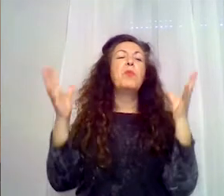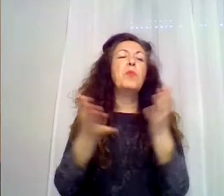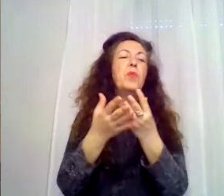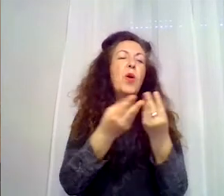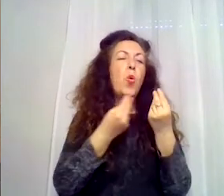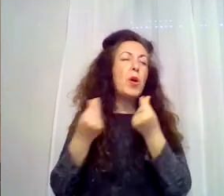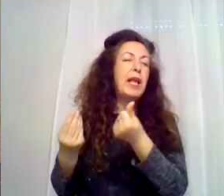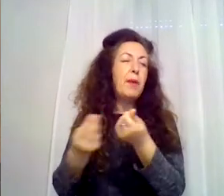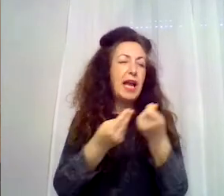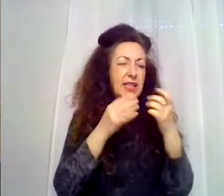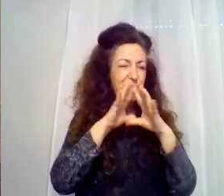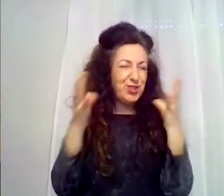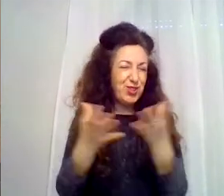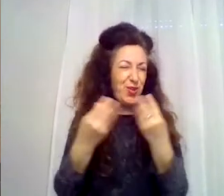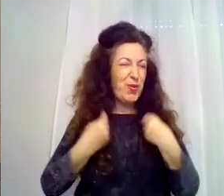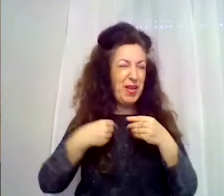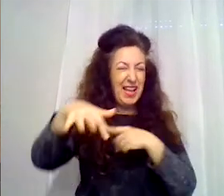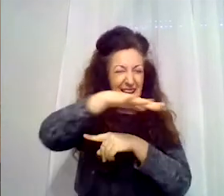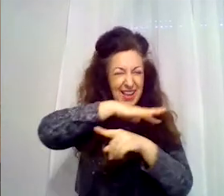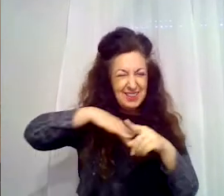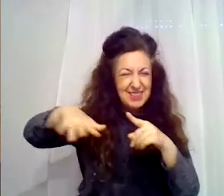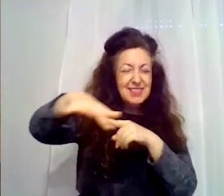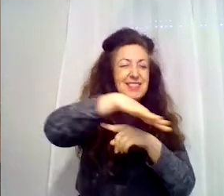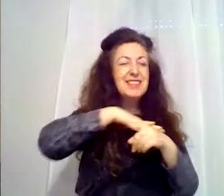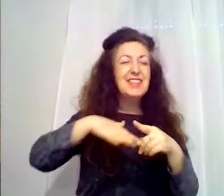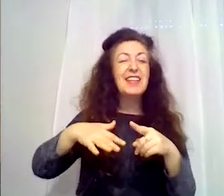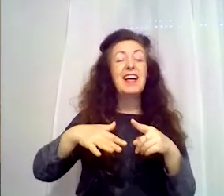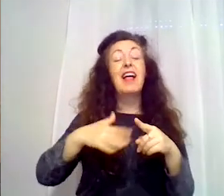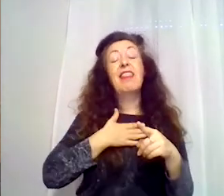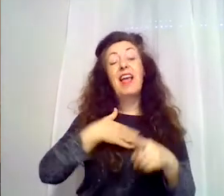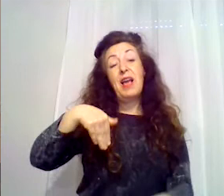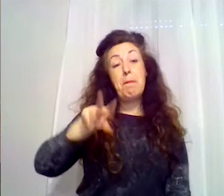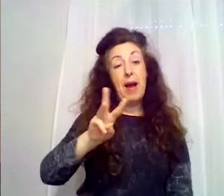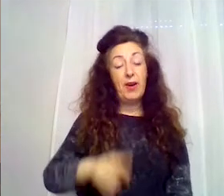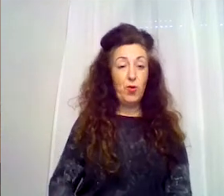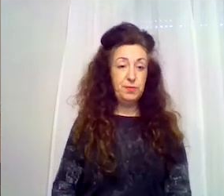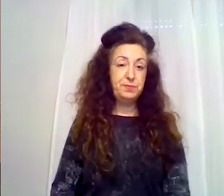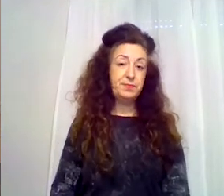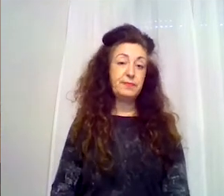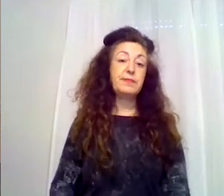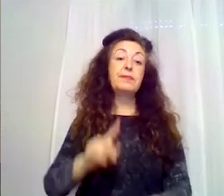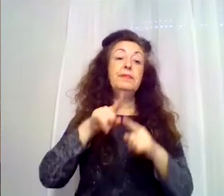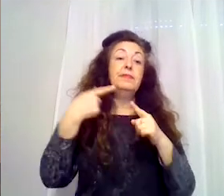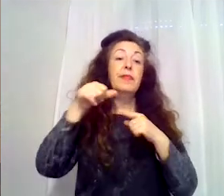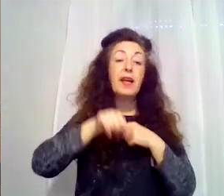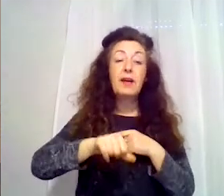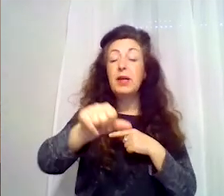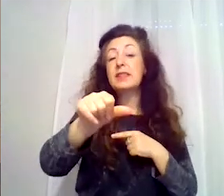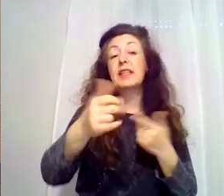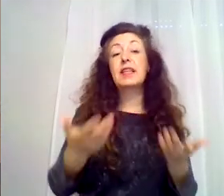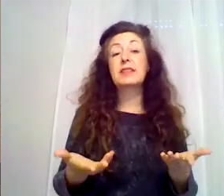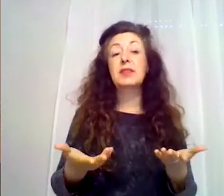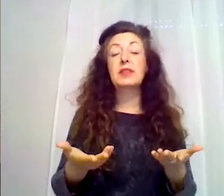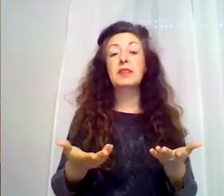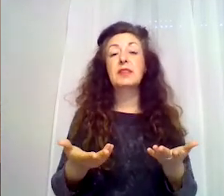XVII, hacía públicamente ostentación de sus vicios como si fueran virtudes, e incluso no le importó, cuando ya tenía